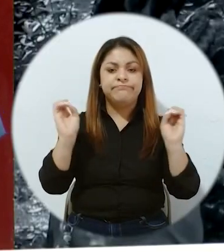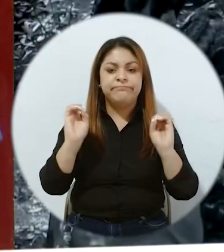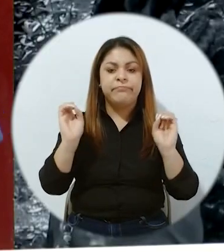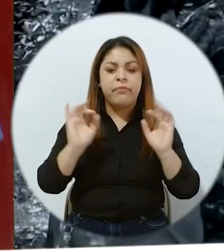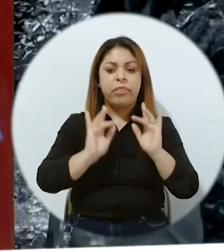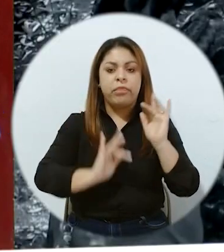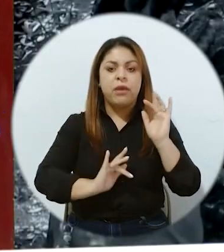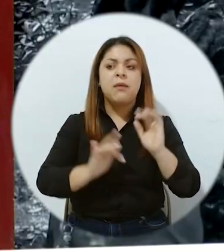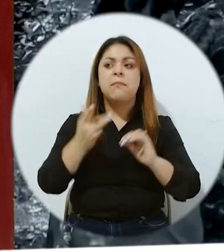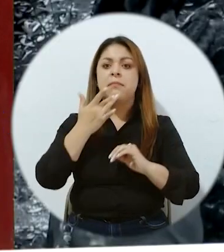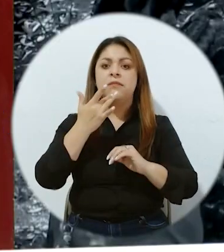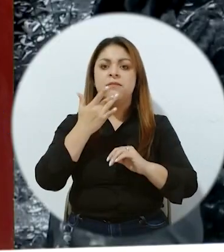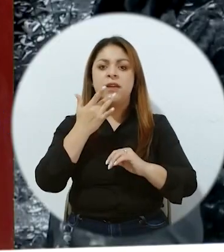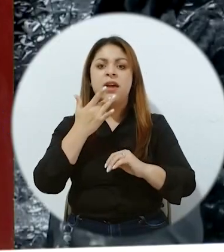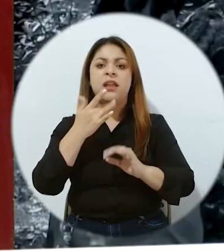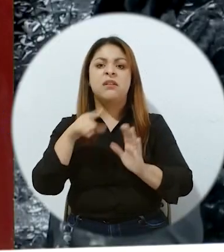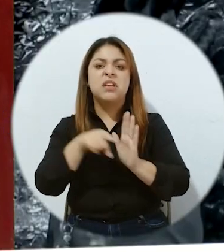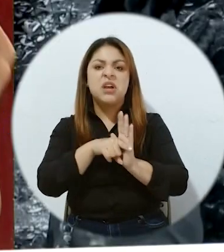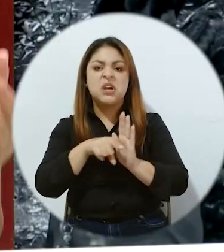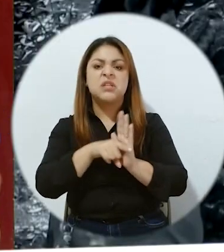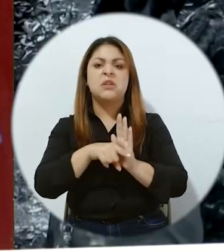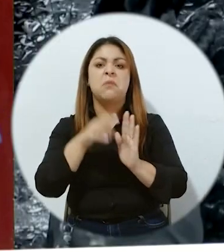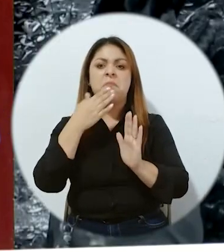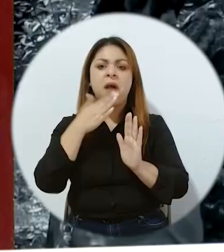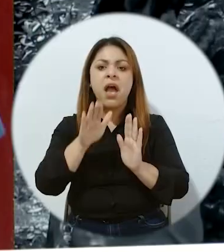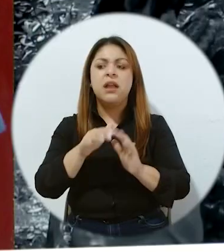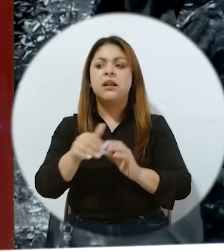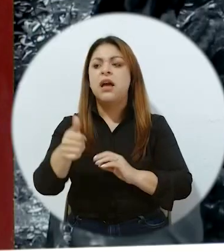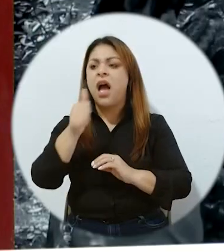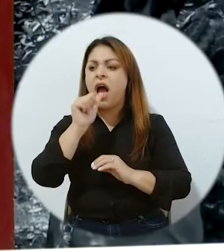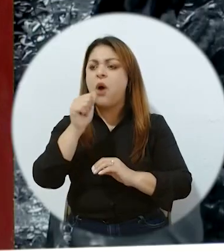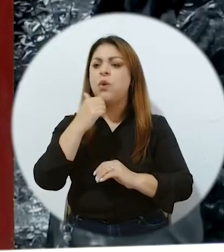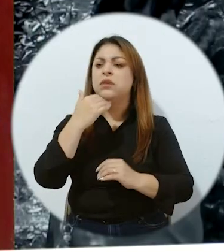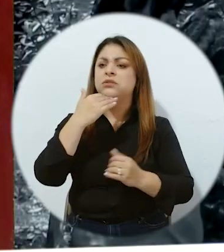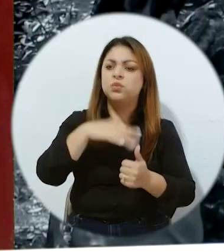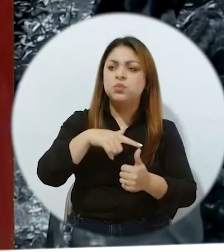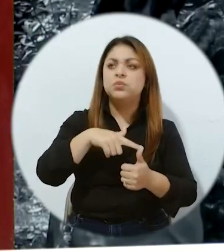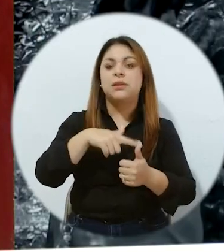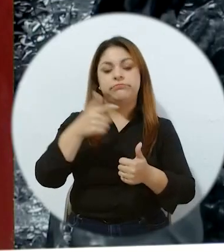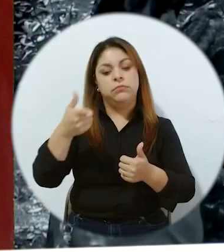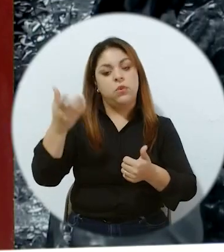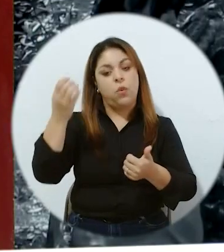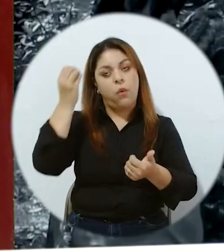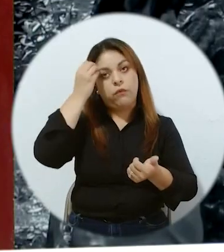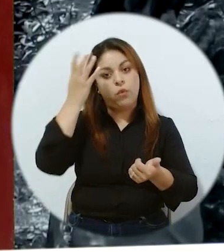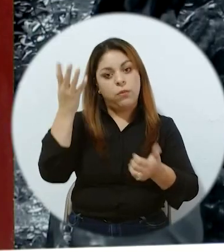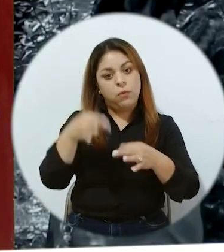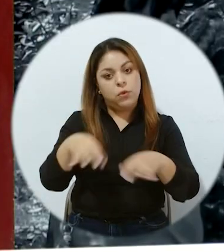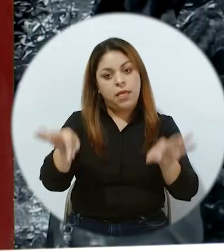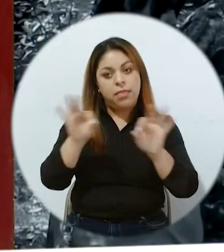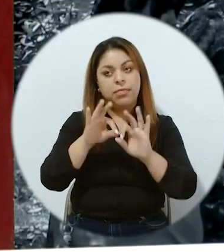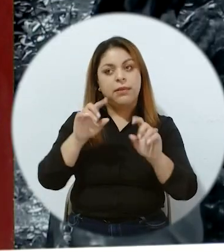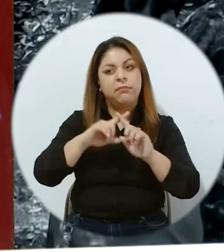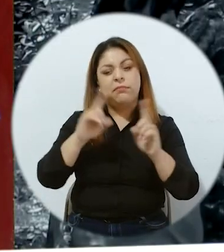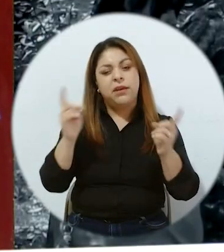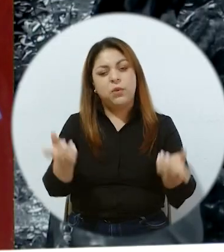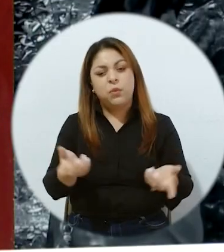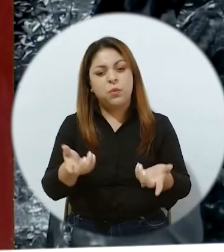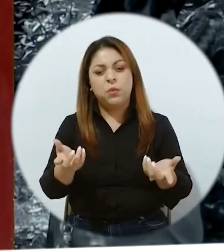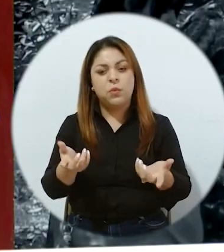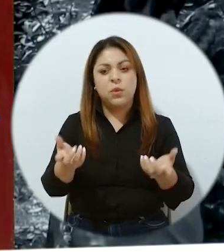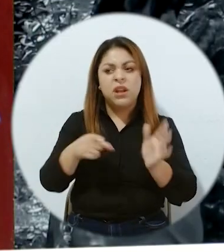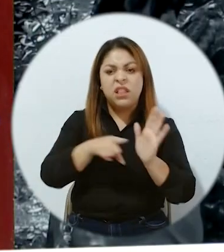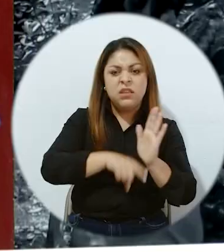Creo que es más atractivo ver que el agua está contaminada, que no deja de ser importante, obviamente, porque esto es fundamental,